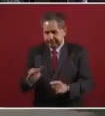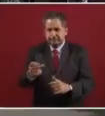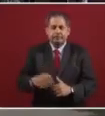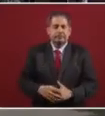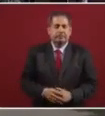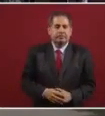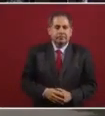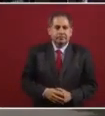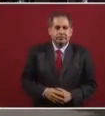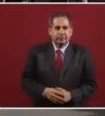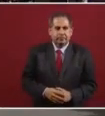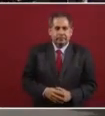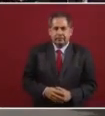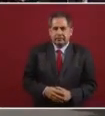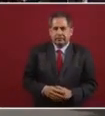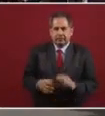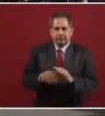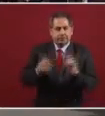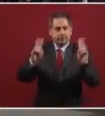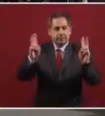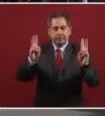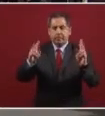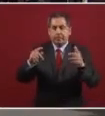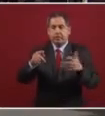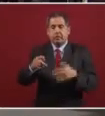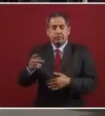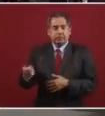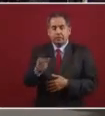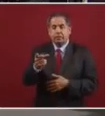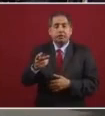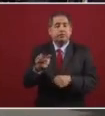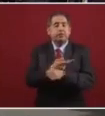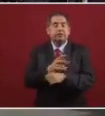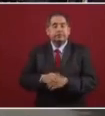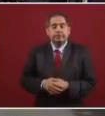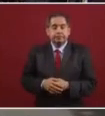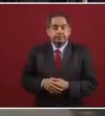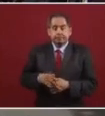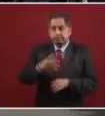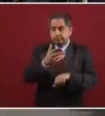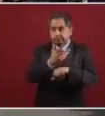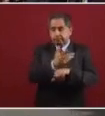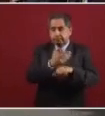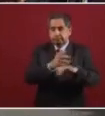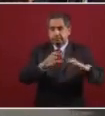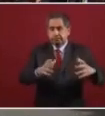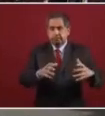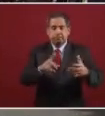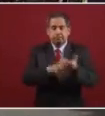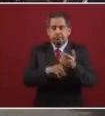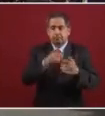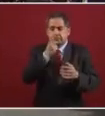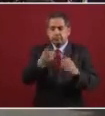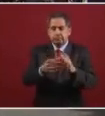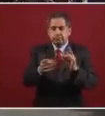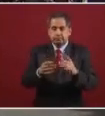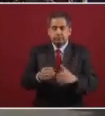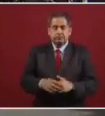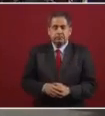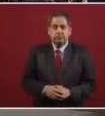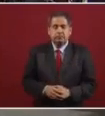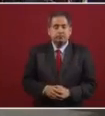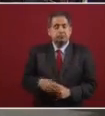Presidente, es justamente sobre ese tema. Le quisiera preguntar, el Departamento de Estado de Estados Unidos lo que dice es que México no